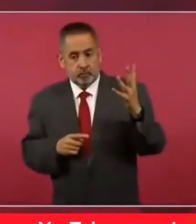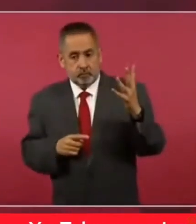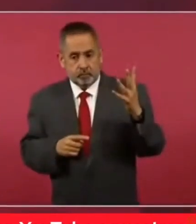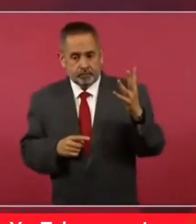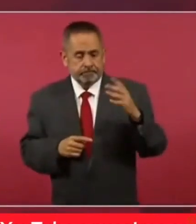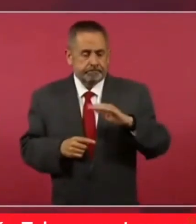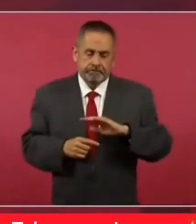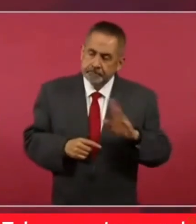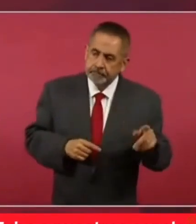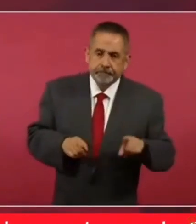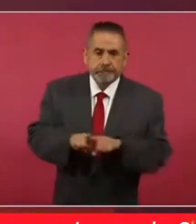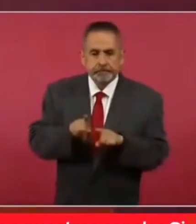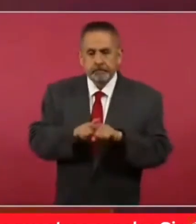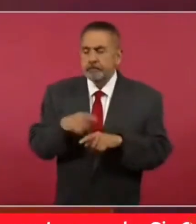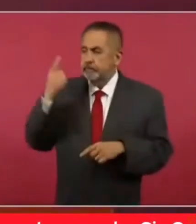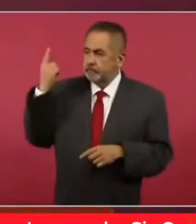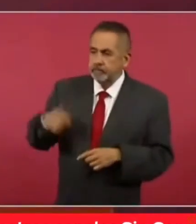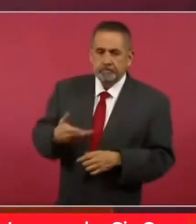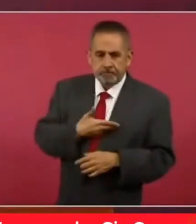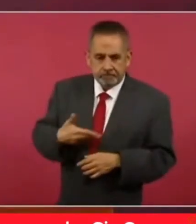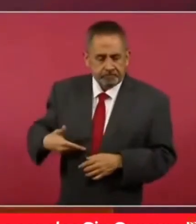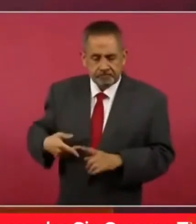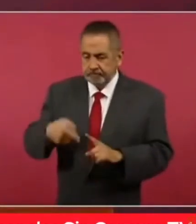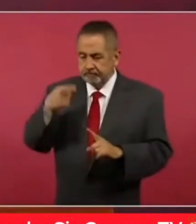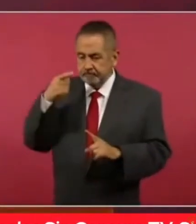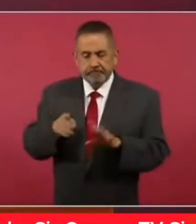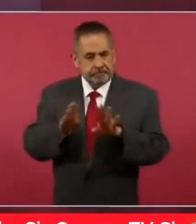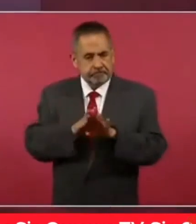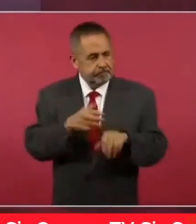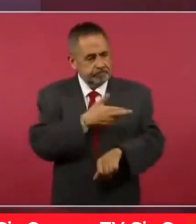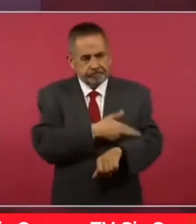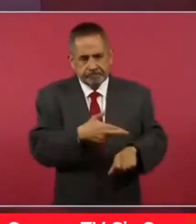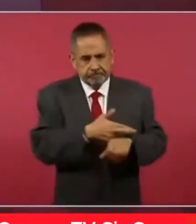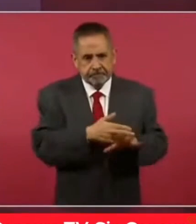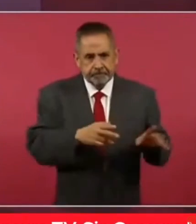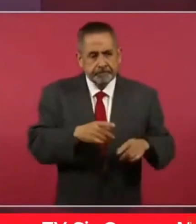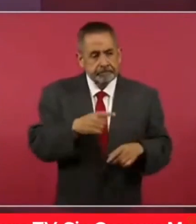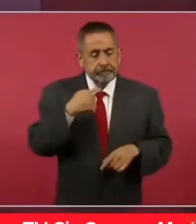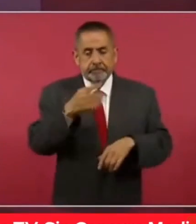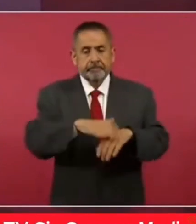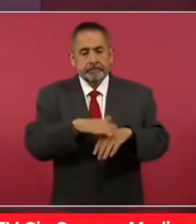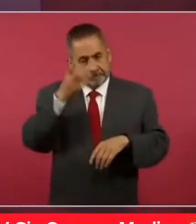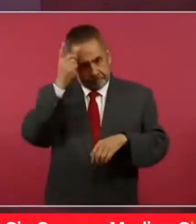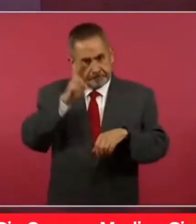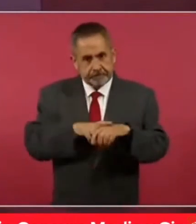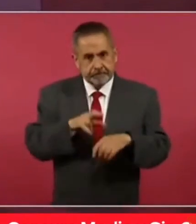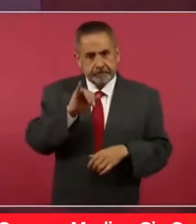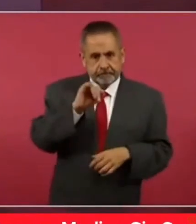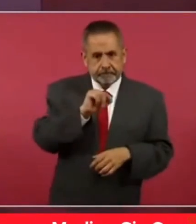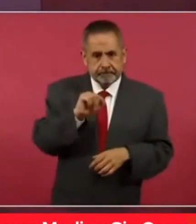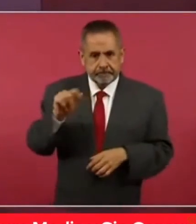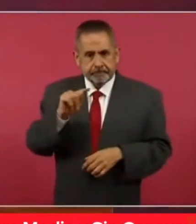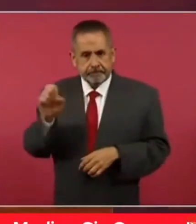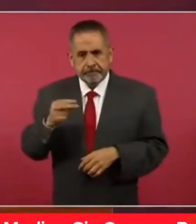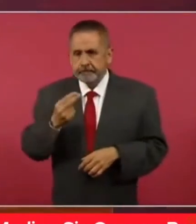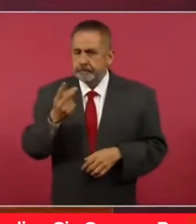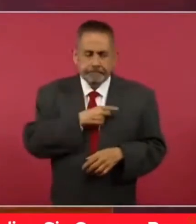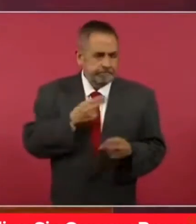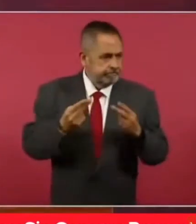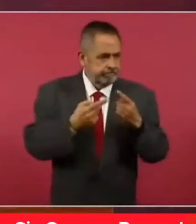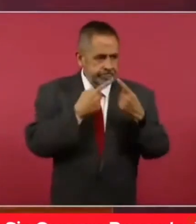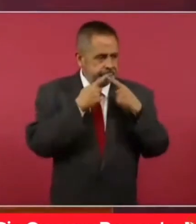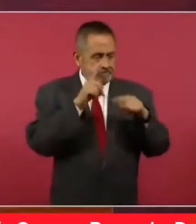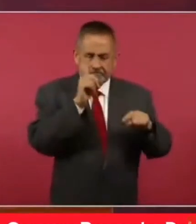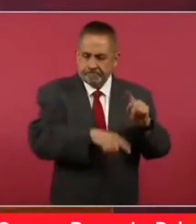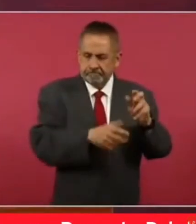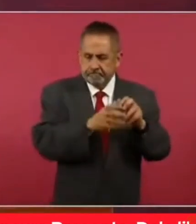también hemos recibido la instrucción precisa del señor presidente al director del ISSSTE que tiene que negociar. Pero